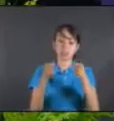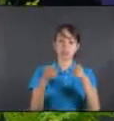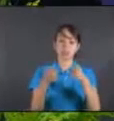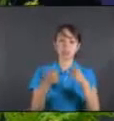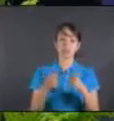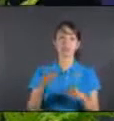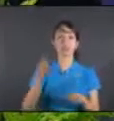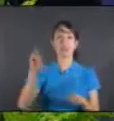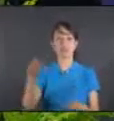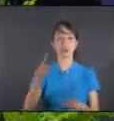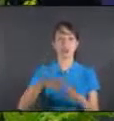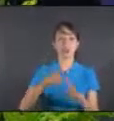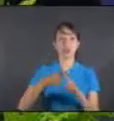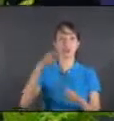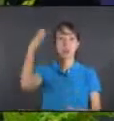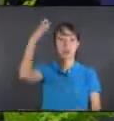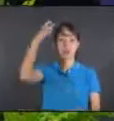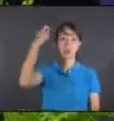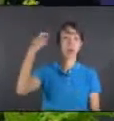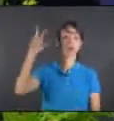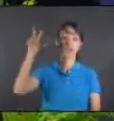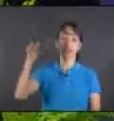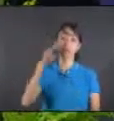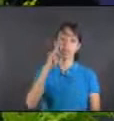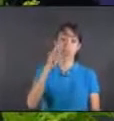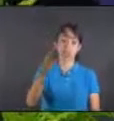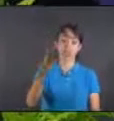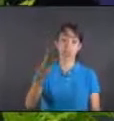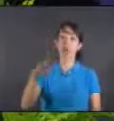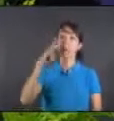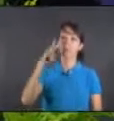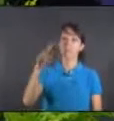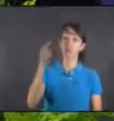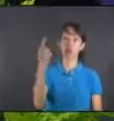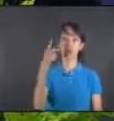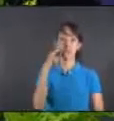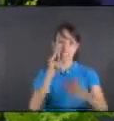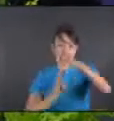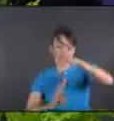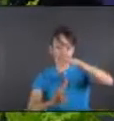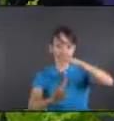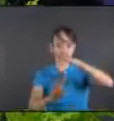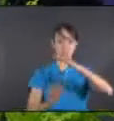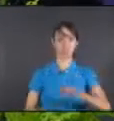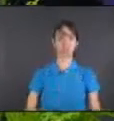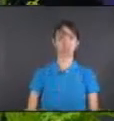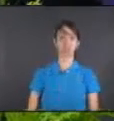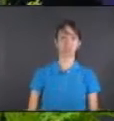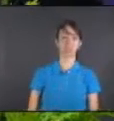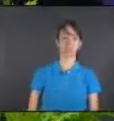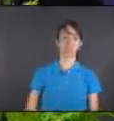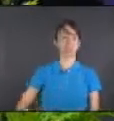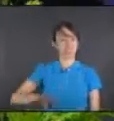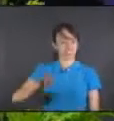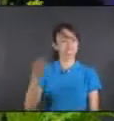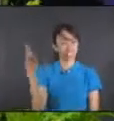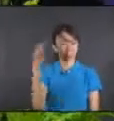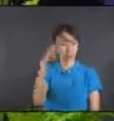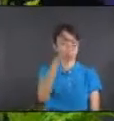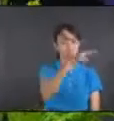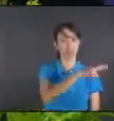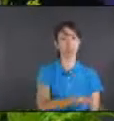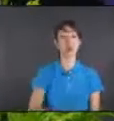escamas. Y dice la Biblia, en el libro de los Hechos, que cuando Pablo no